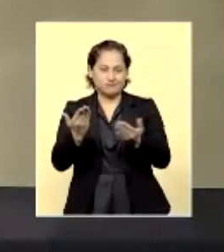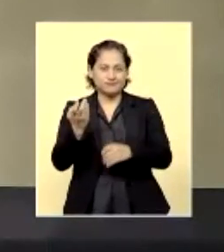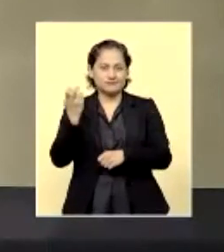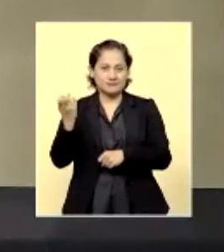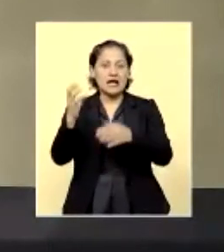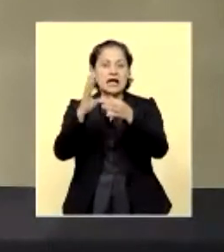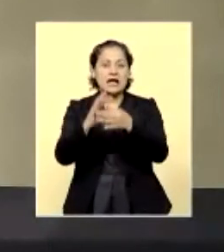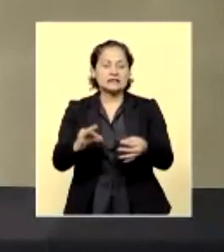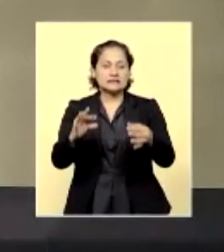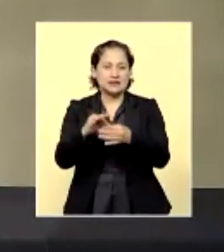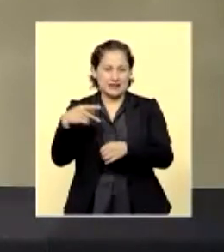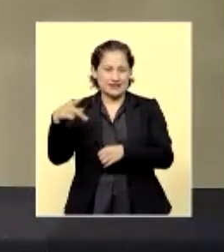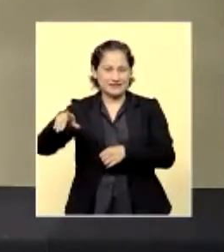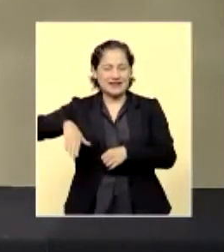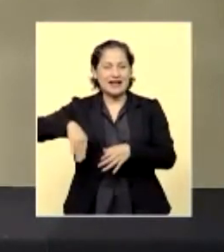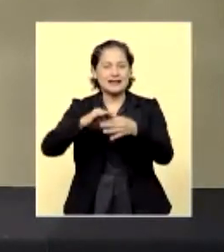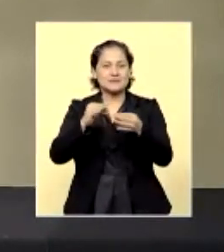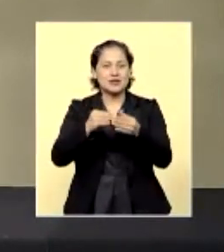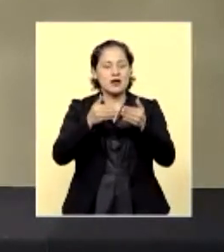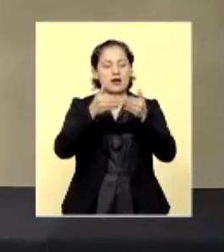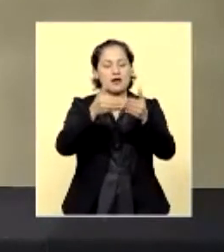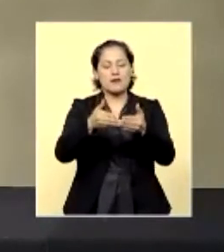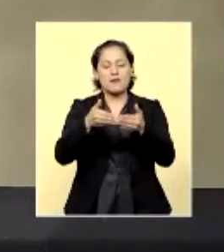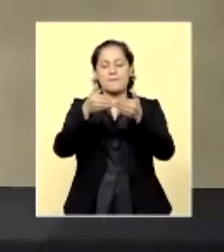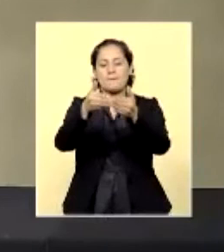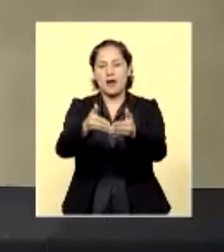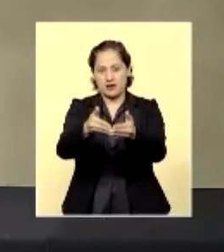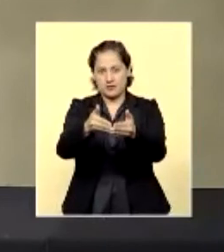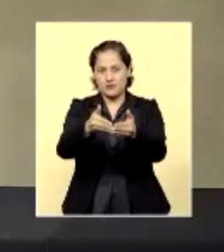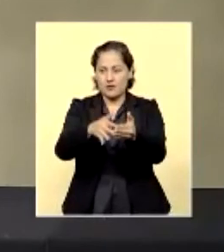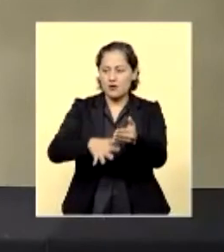de un barco y del océano